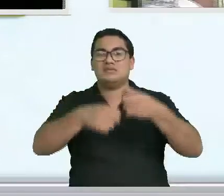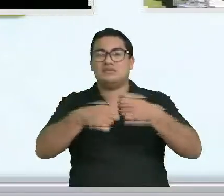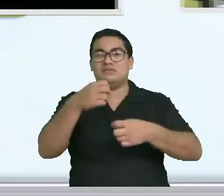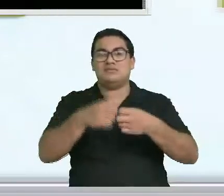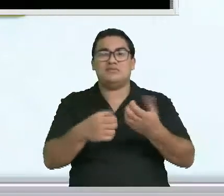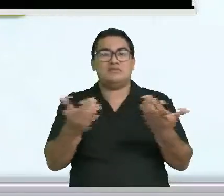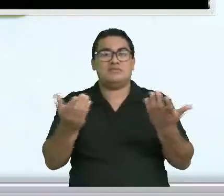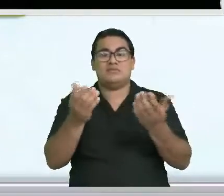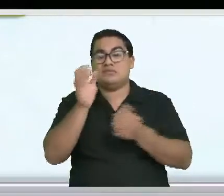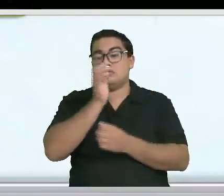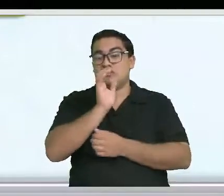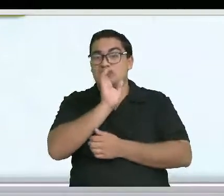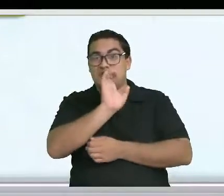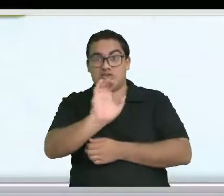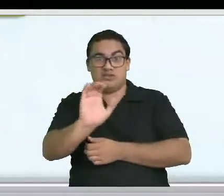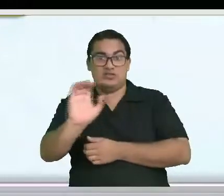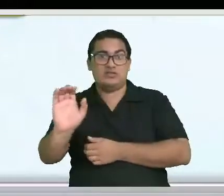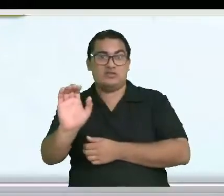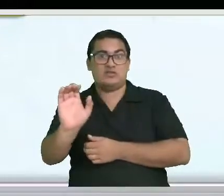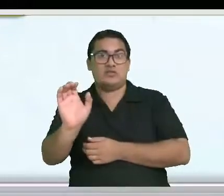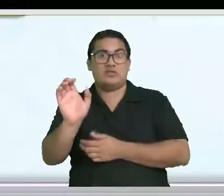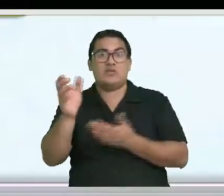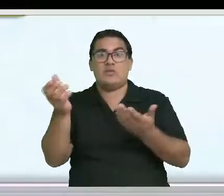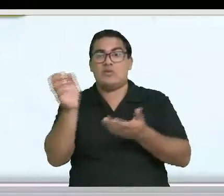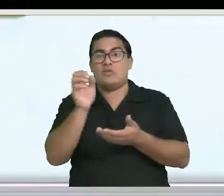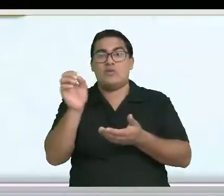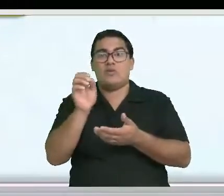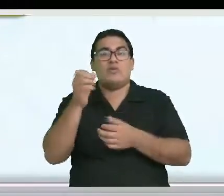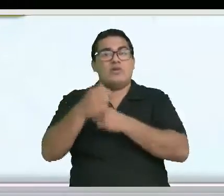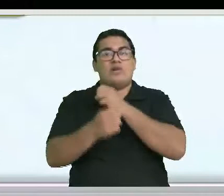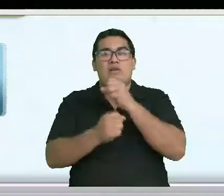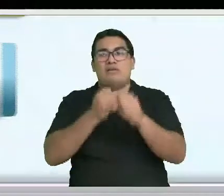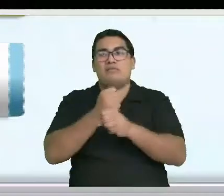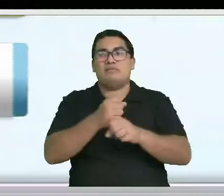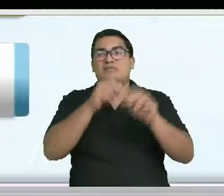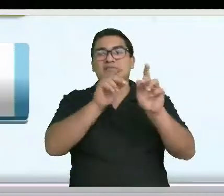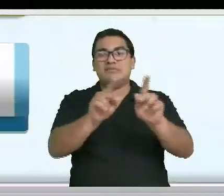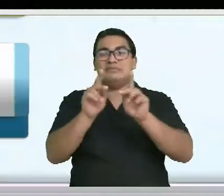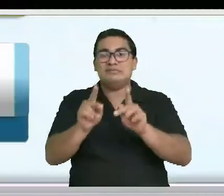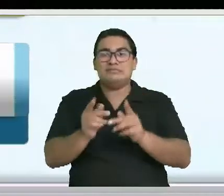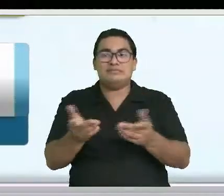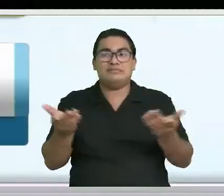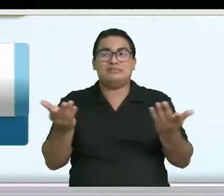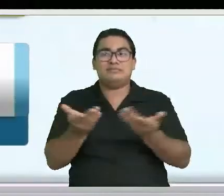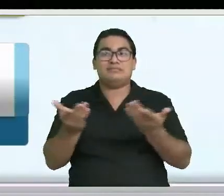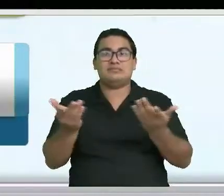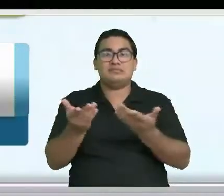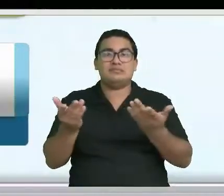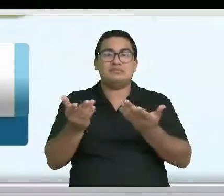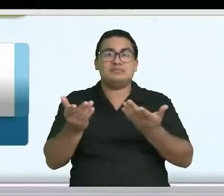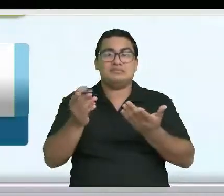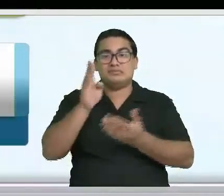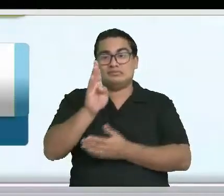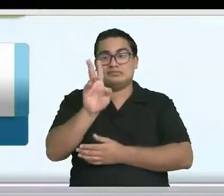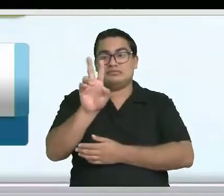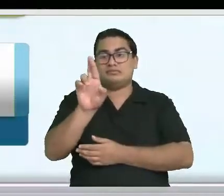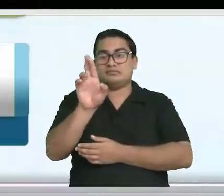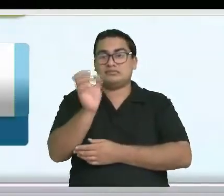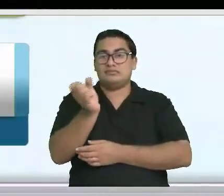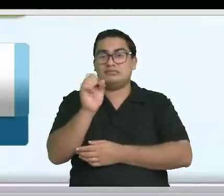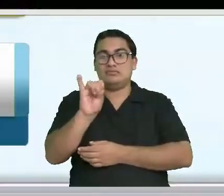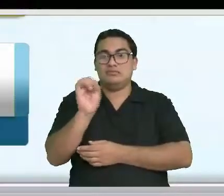afectar menos a los niños, ¿a qué tipo de edad, a qué tipo de persona afecta más este bruxismo, que es un